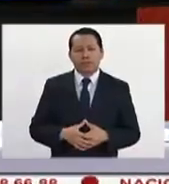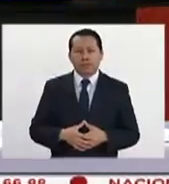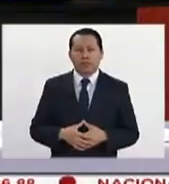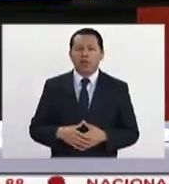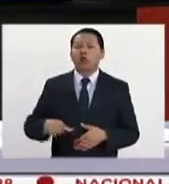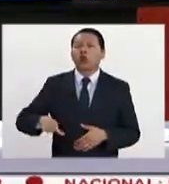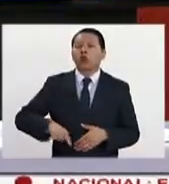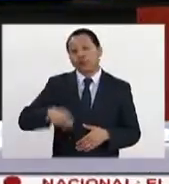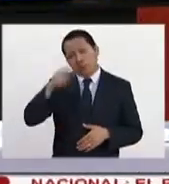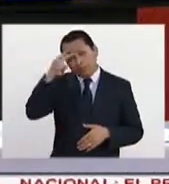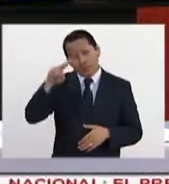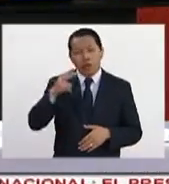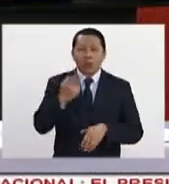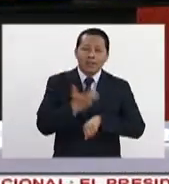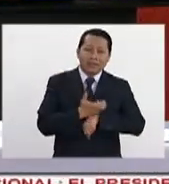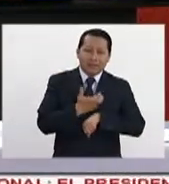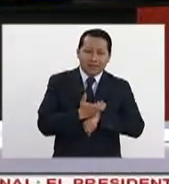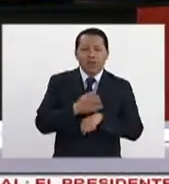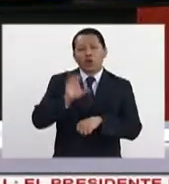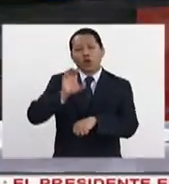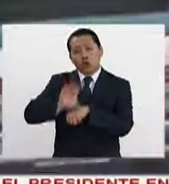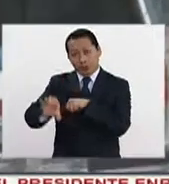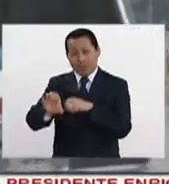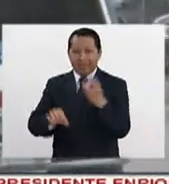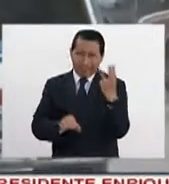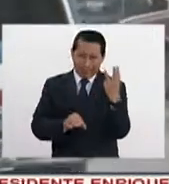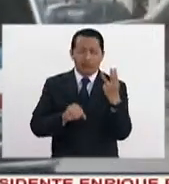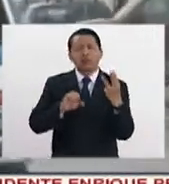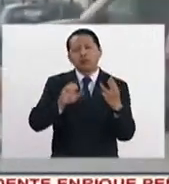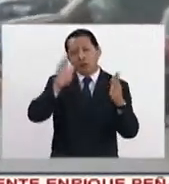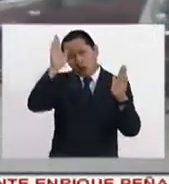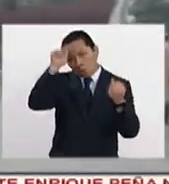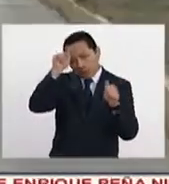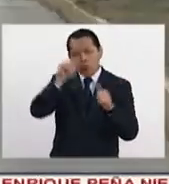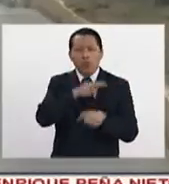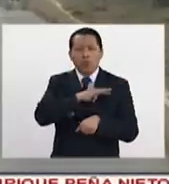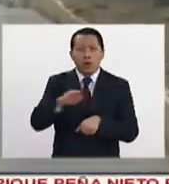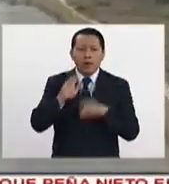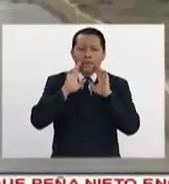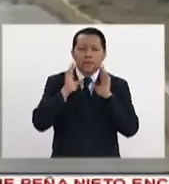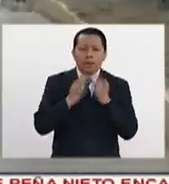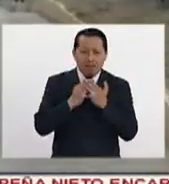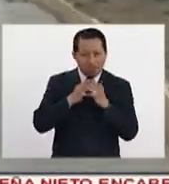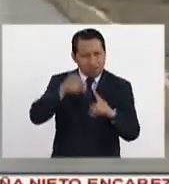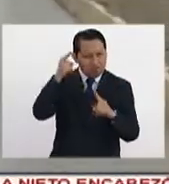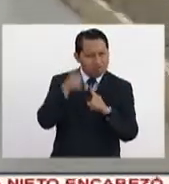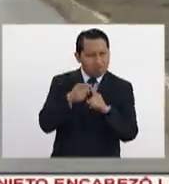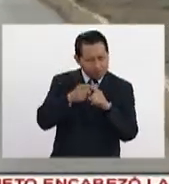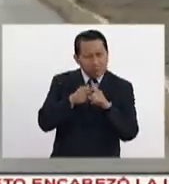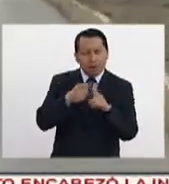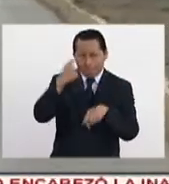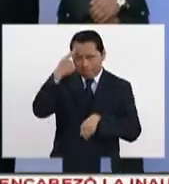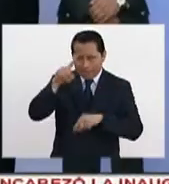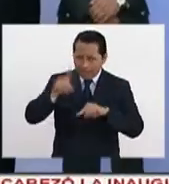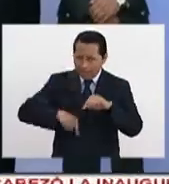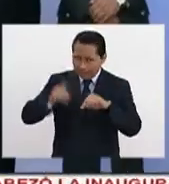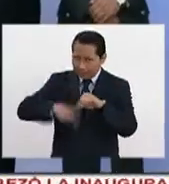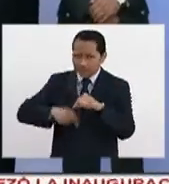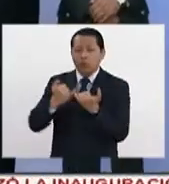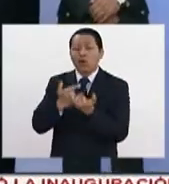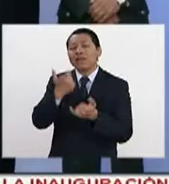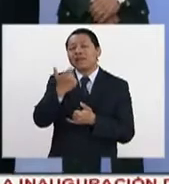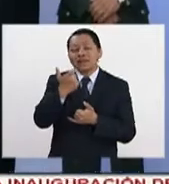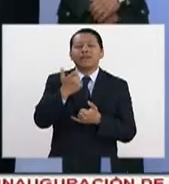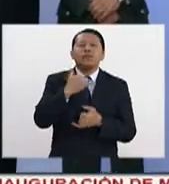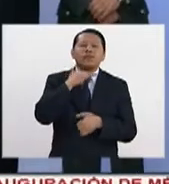Los gobiernos de México y Estados Unidos y Colombia acordaron redoblar esfuerzos en el combate al crimen organizado, el narcotráfico, el lavado de dinero y